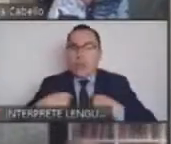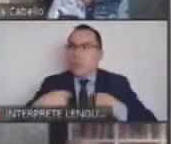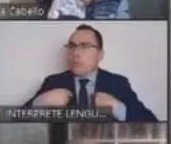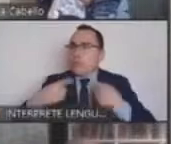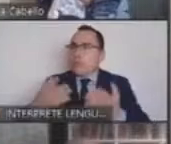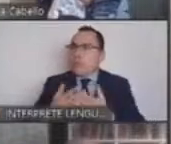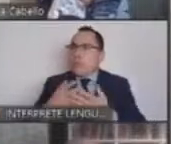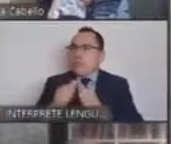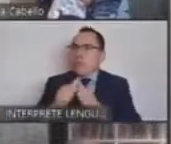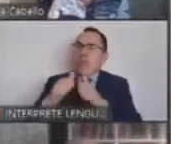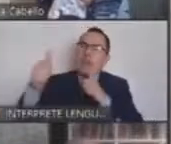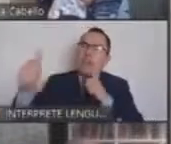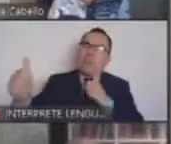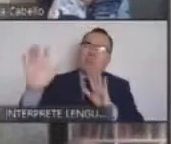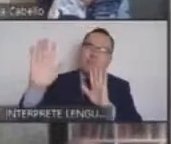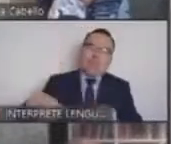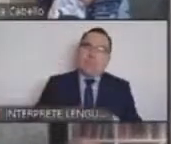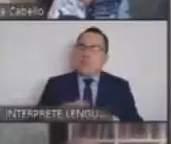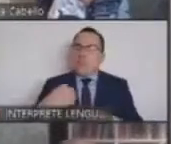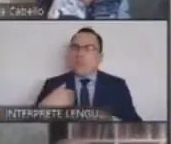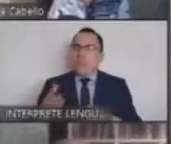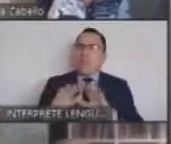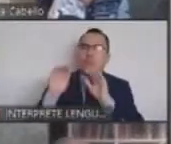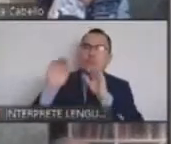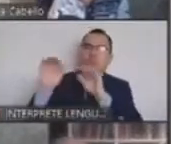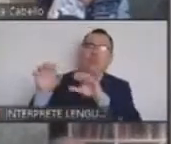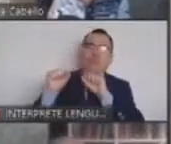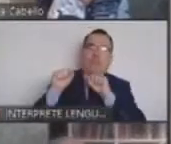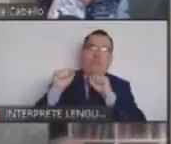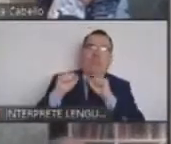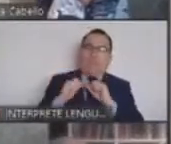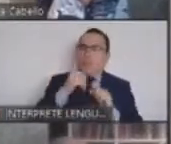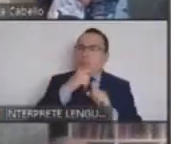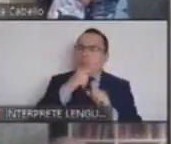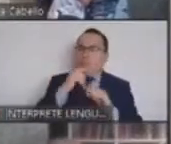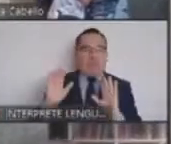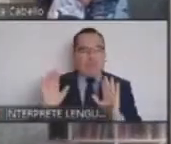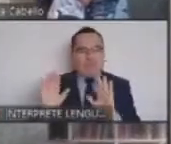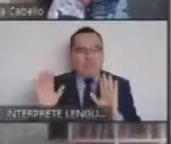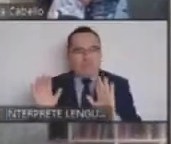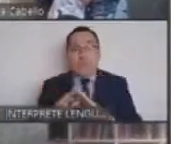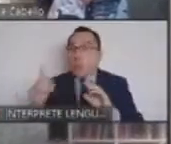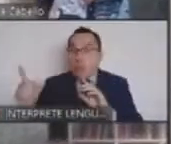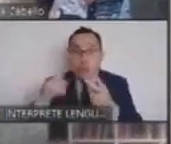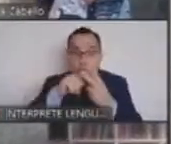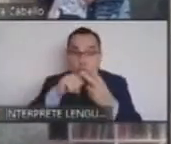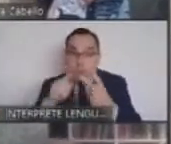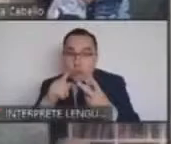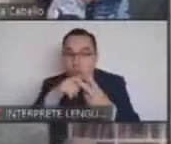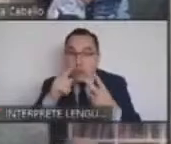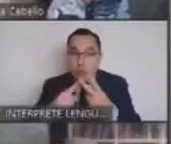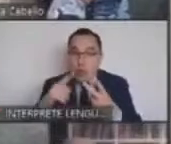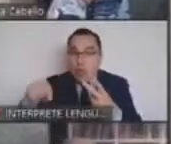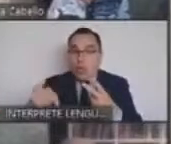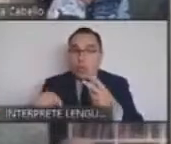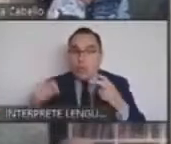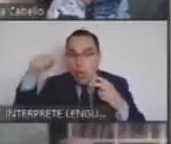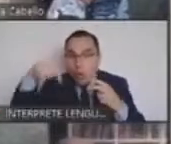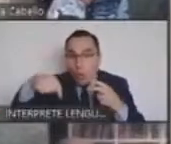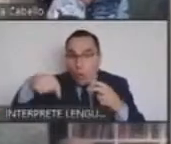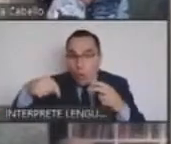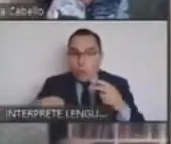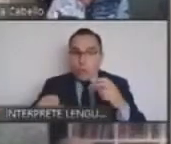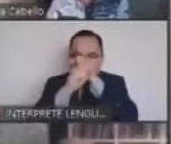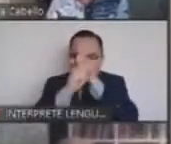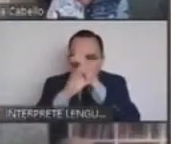alejar también o aumentar los niveles de desconfianza. Pero eso se asume en general que es lo natural de pasar de procesos de opacidad a procesos